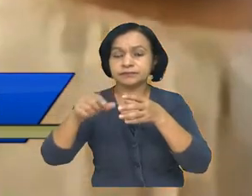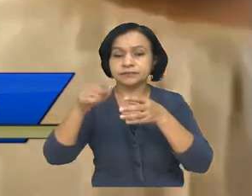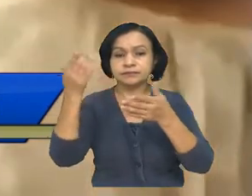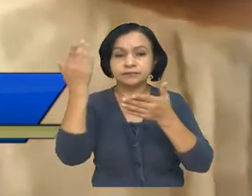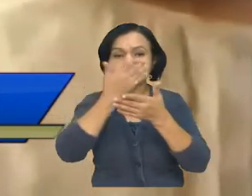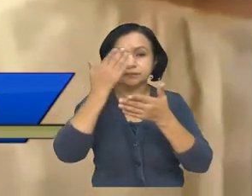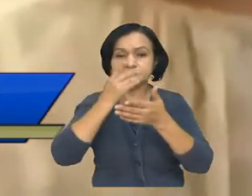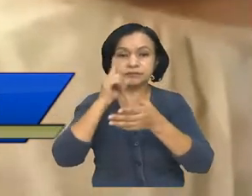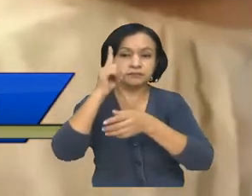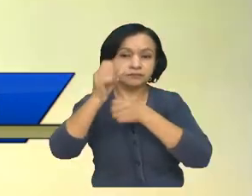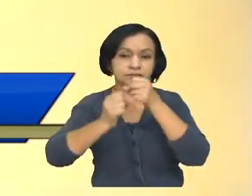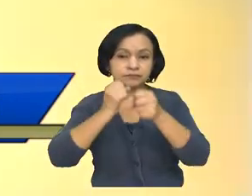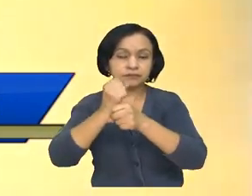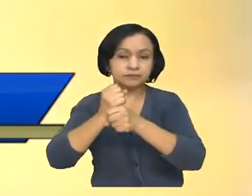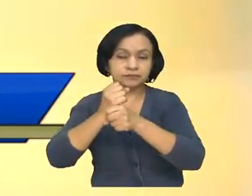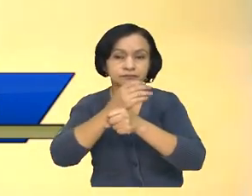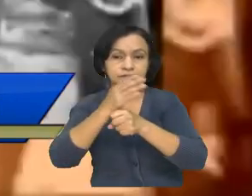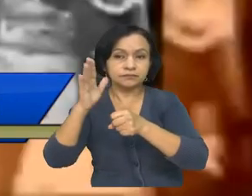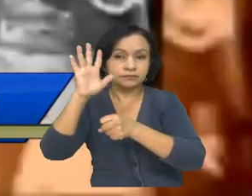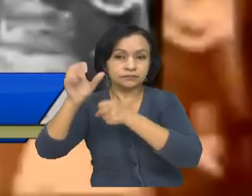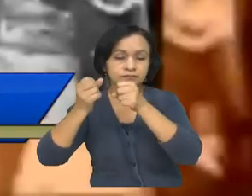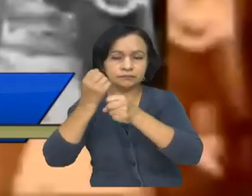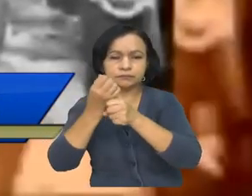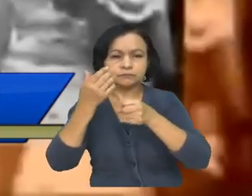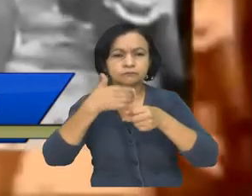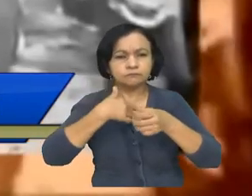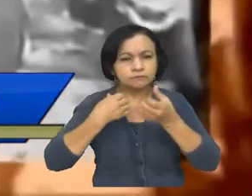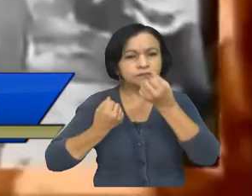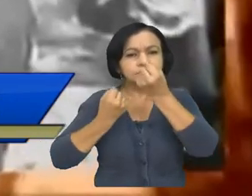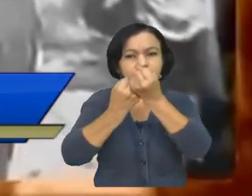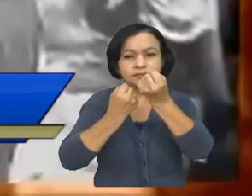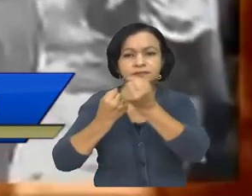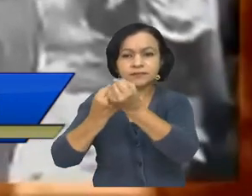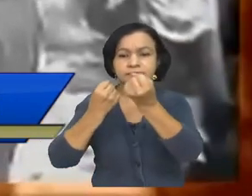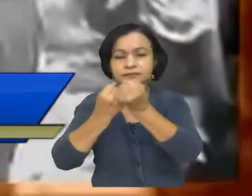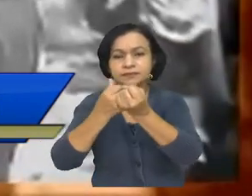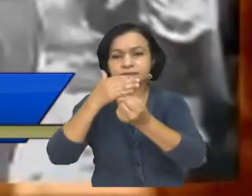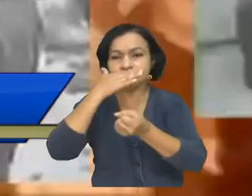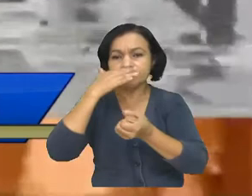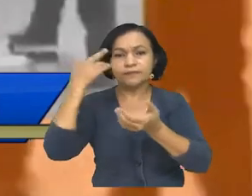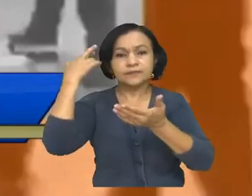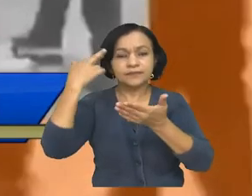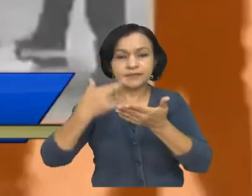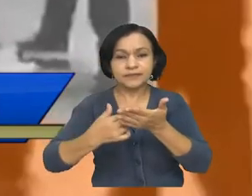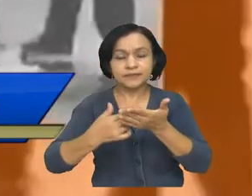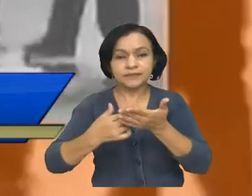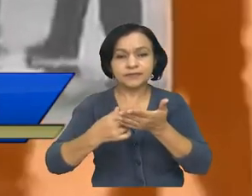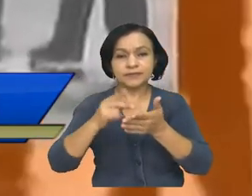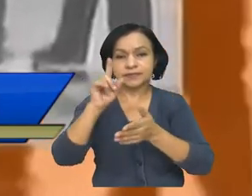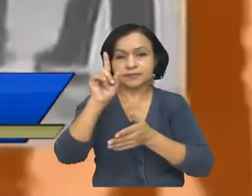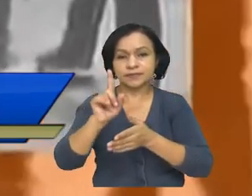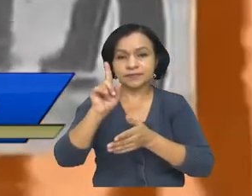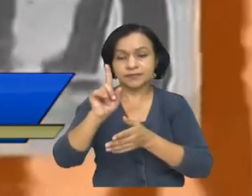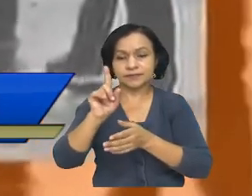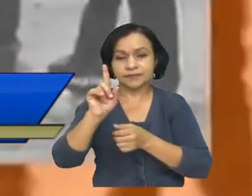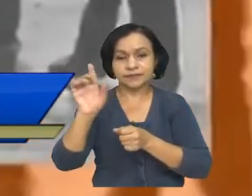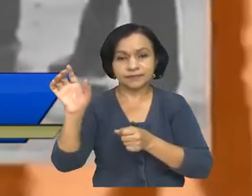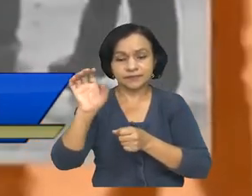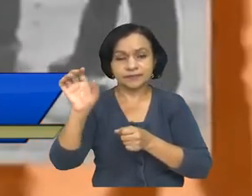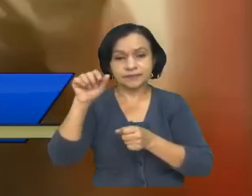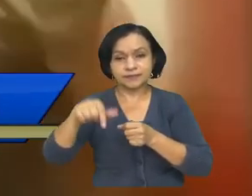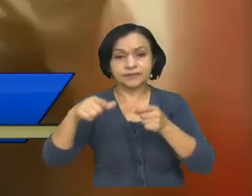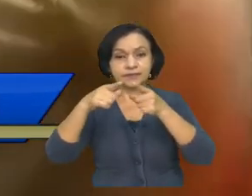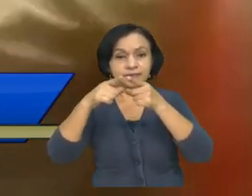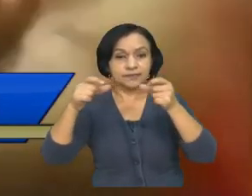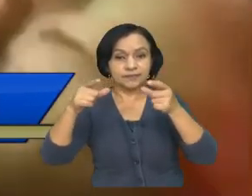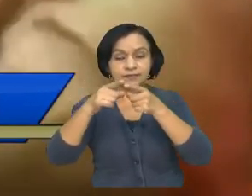secundaria, sí me incorporé mucho en toda la actividad. Me recuerdo que para el primero de enero... Pero ya fue acá en Managua. Sí, ya fue en